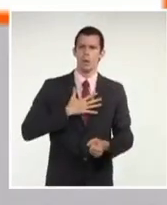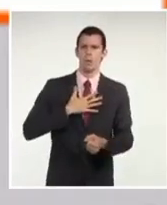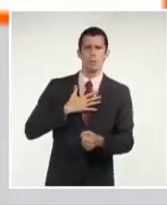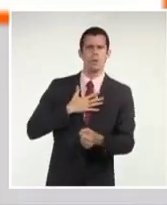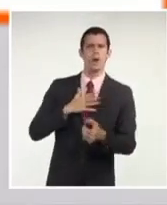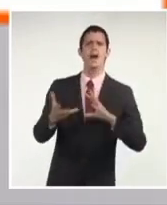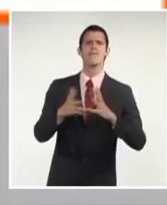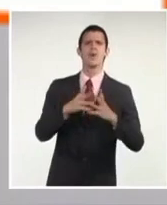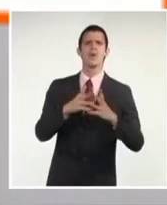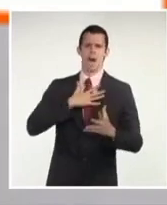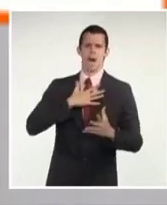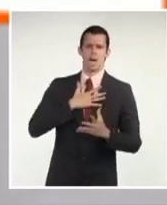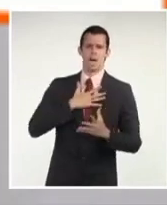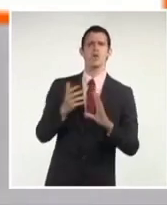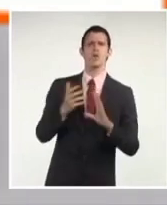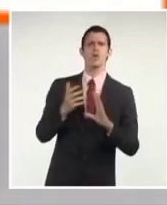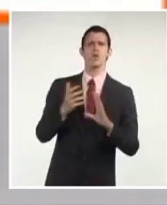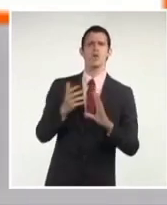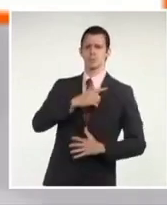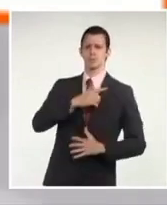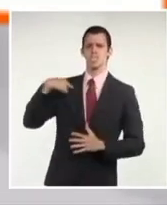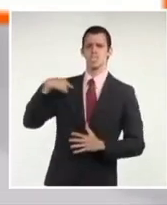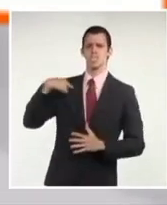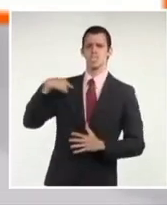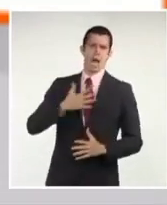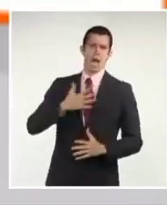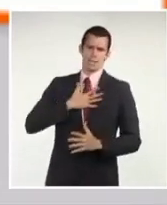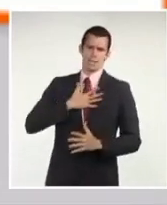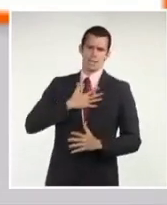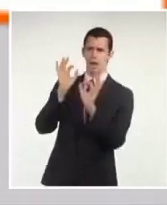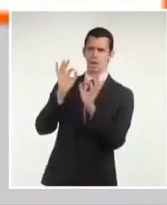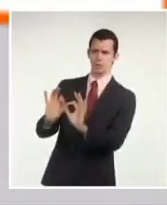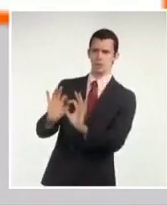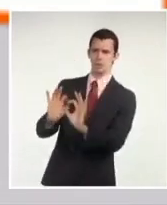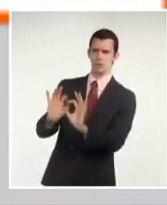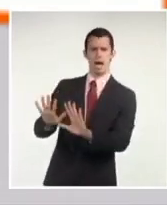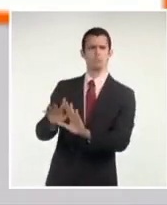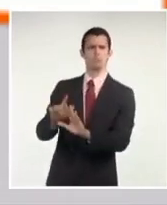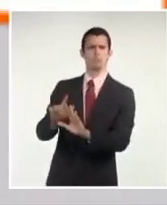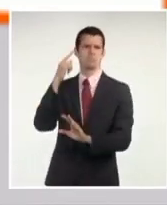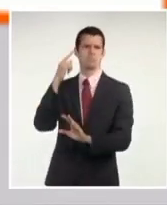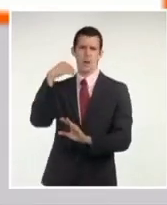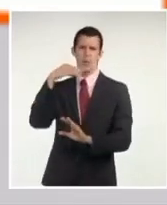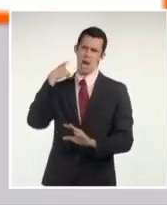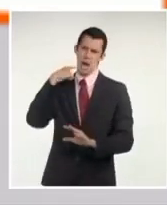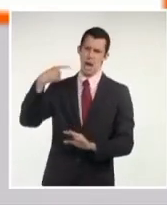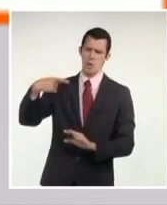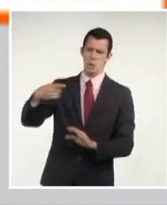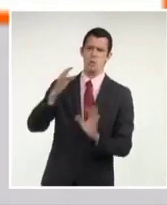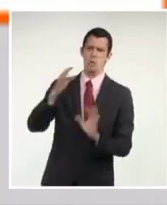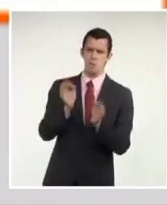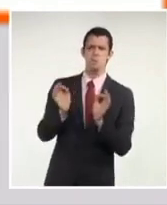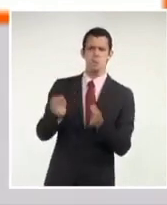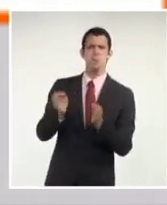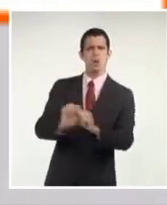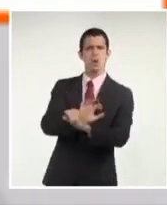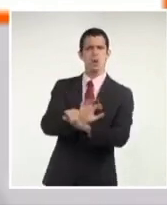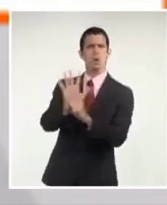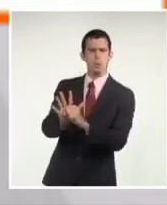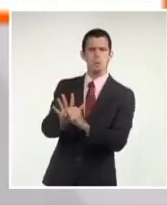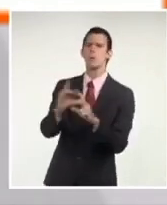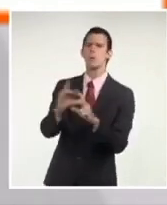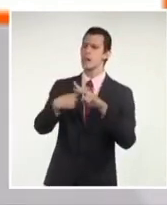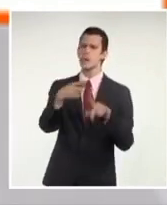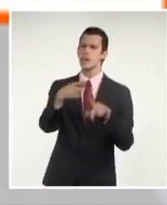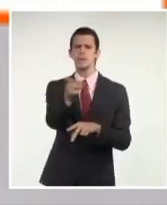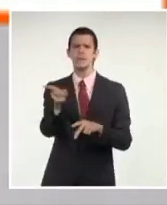suplantó, le dio una mejor capacidad de transmisión. Fíjense que ahí se dice su transmisibilidad la incrementó en un 20%